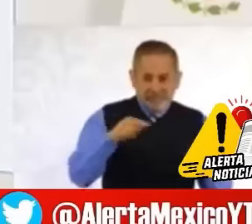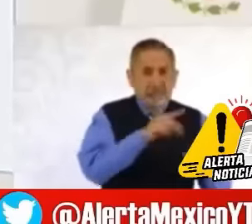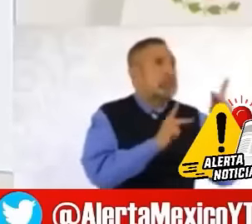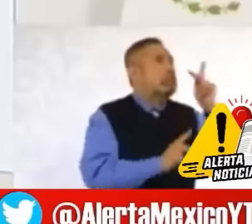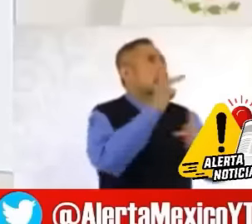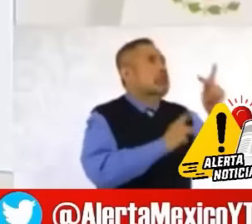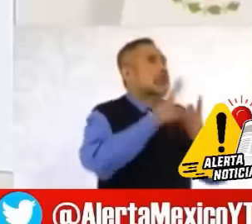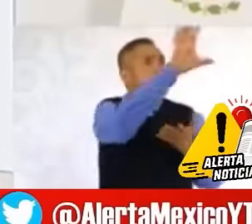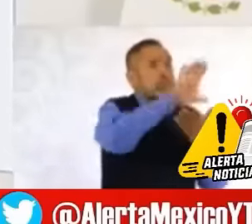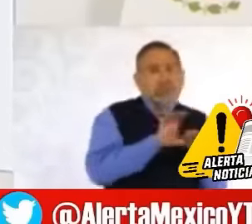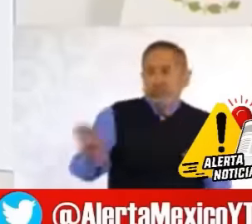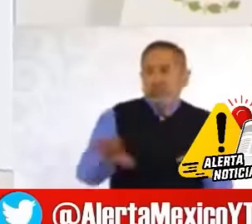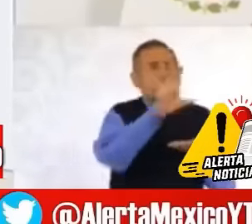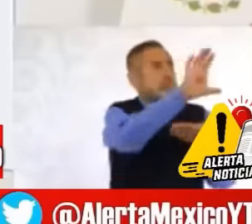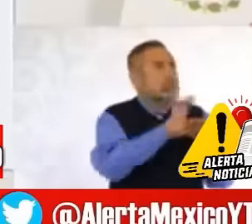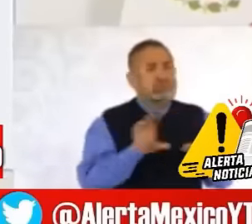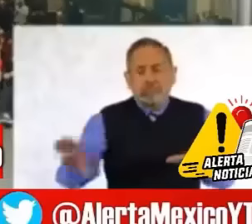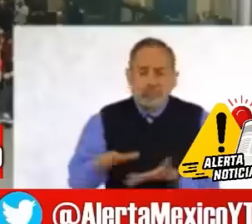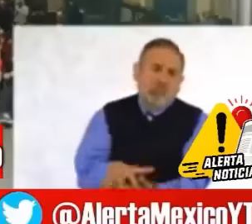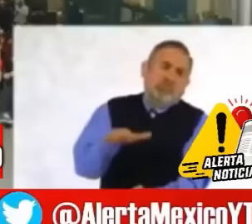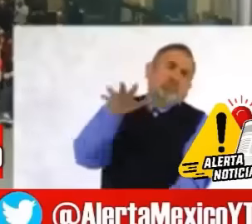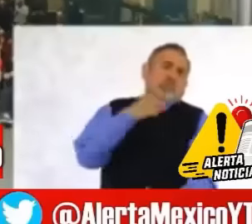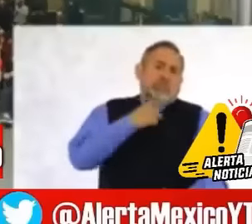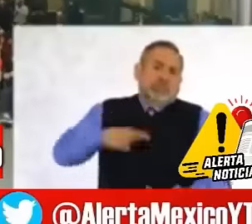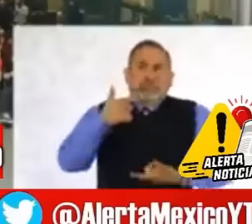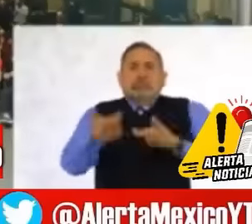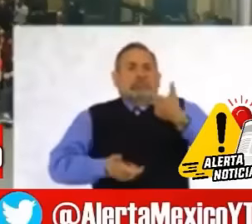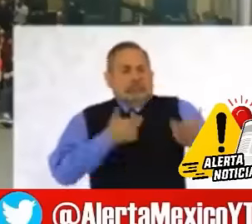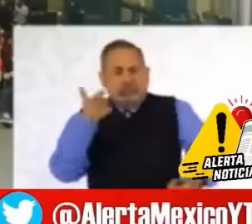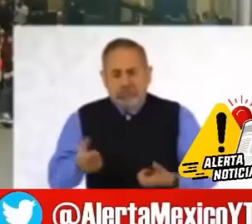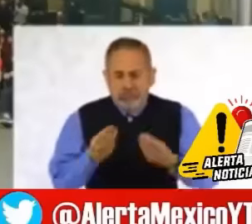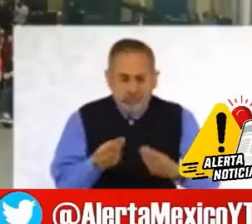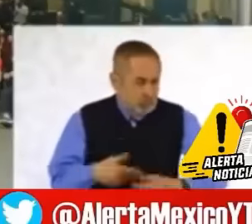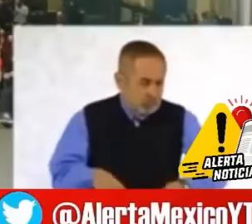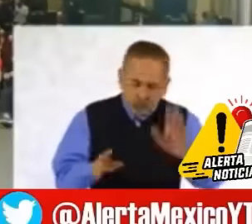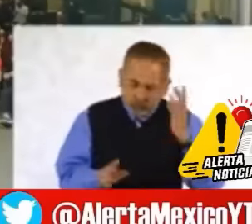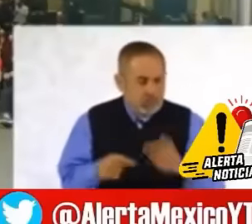en el periodo de Peña. La reforma energética es como cuando llega